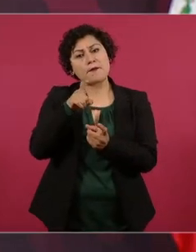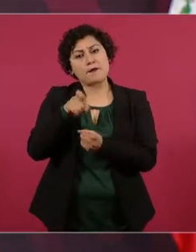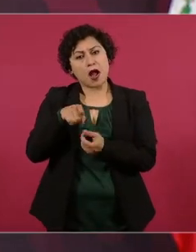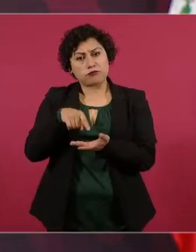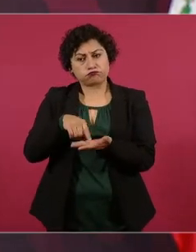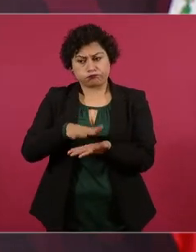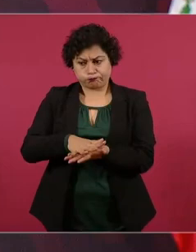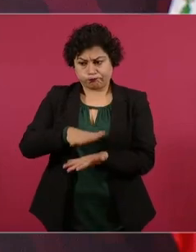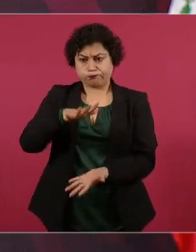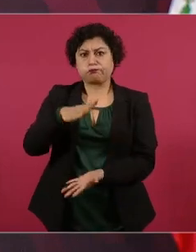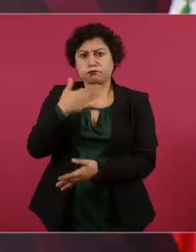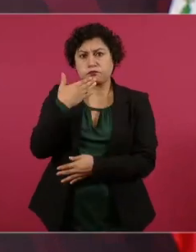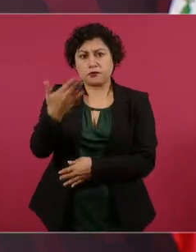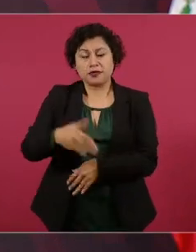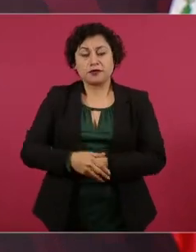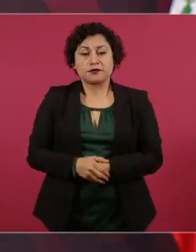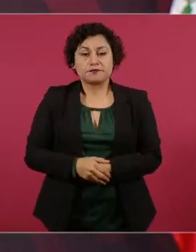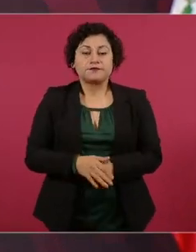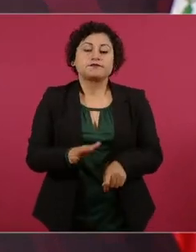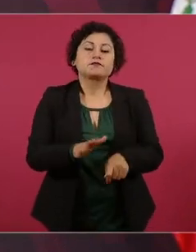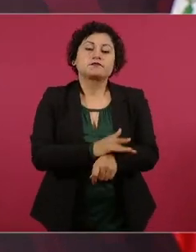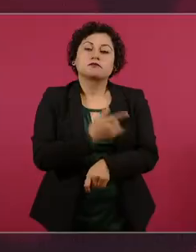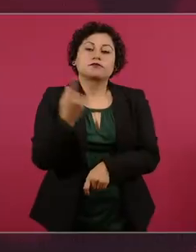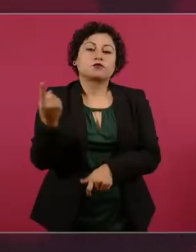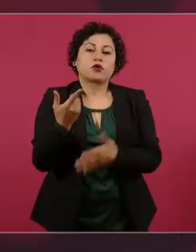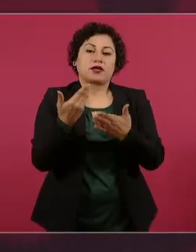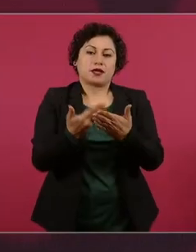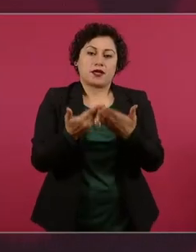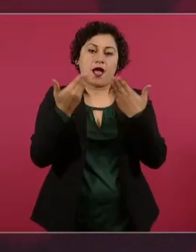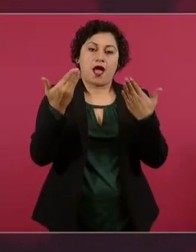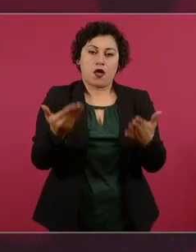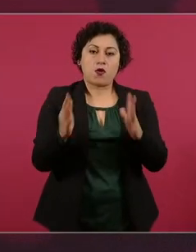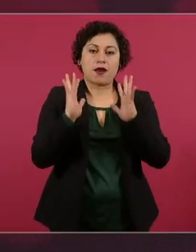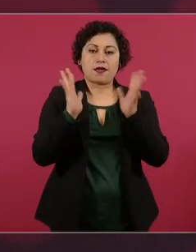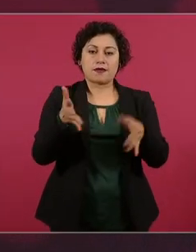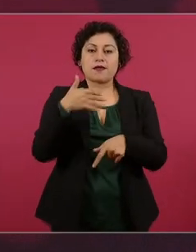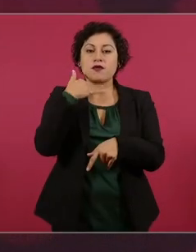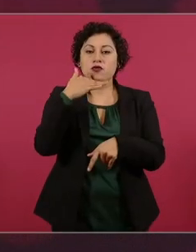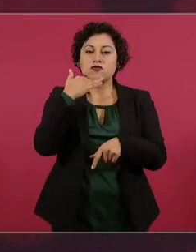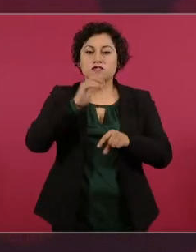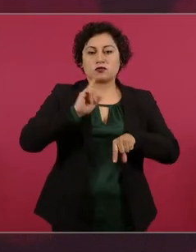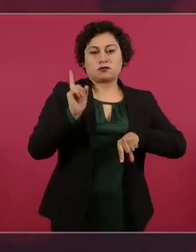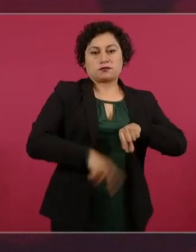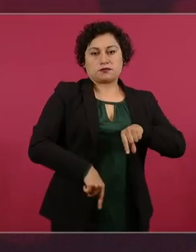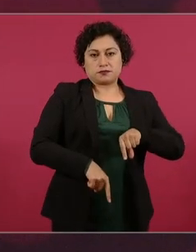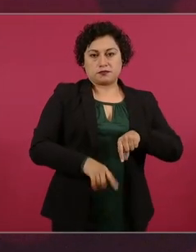precisamente como no se permite la corrupción.